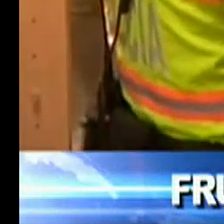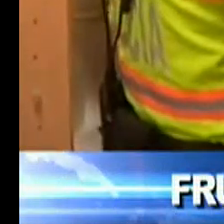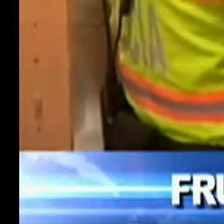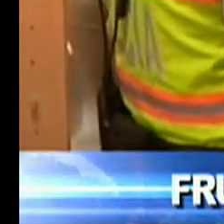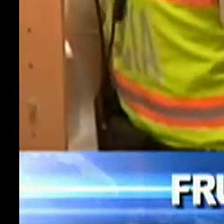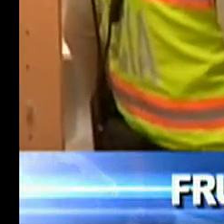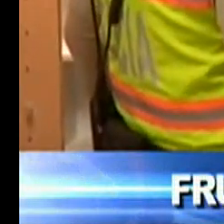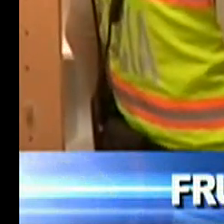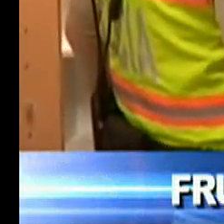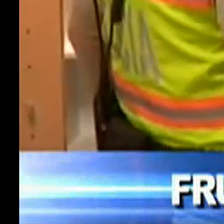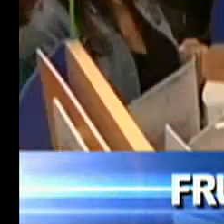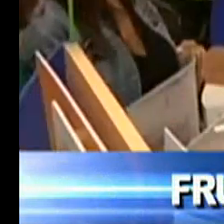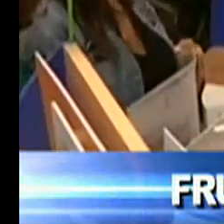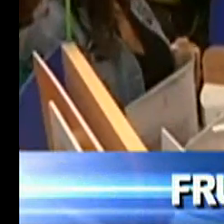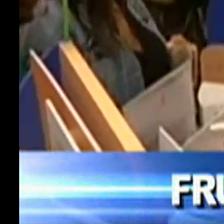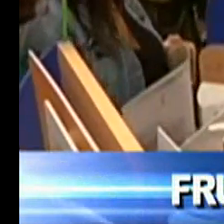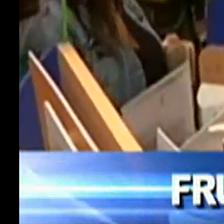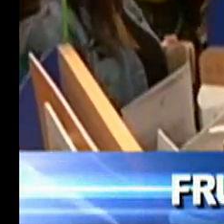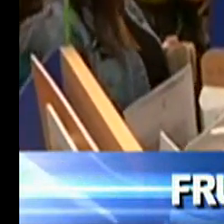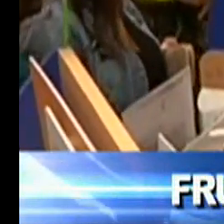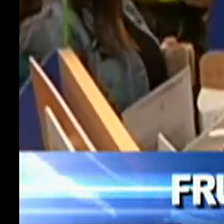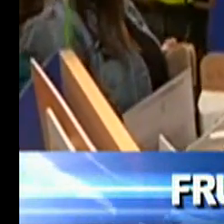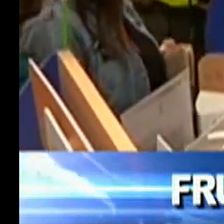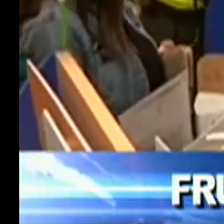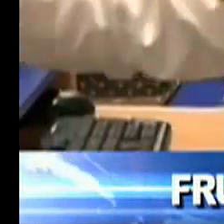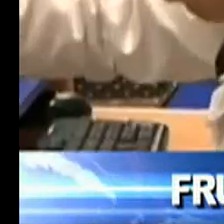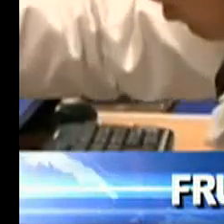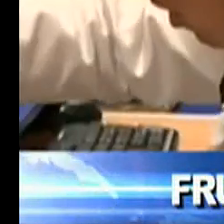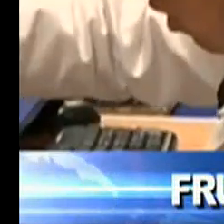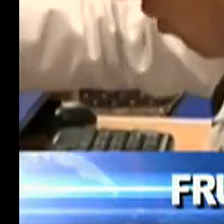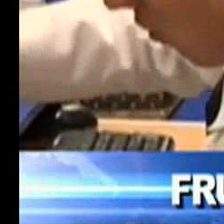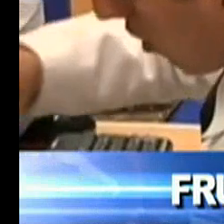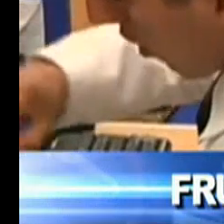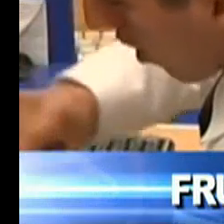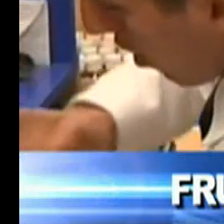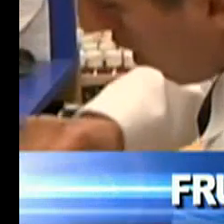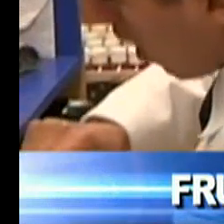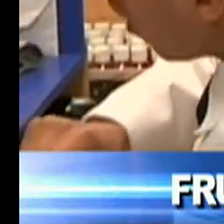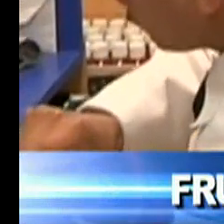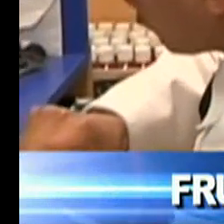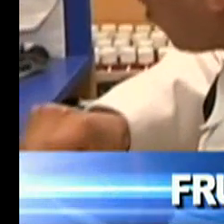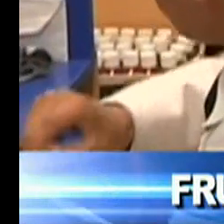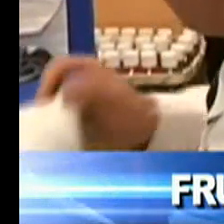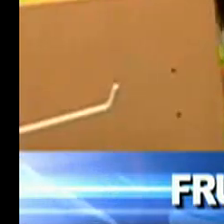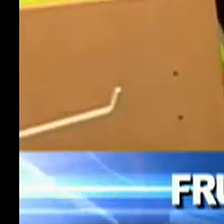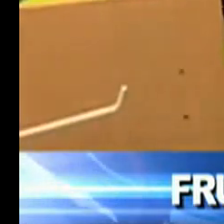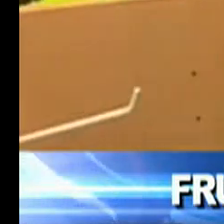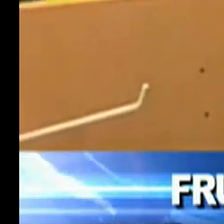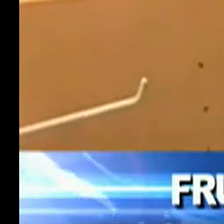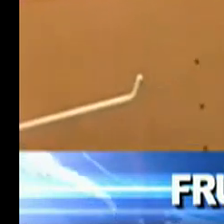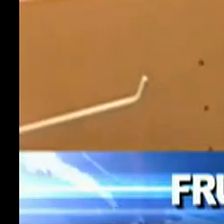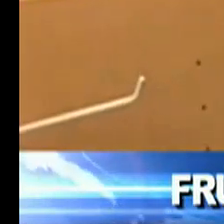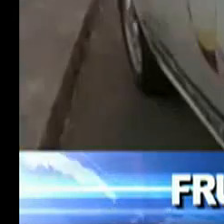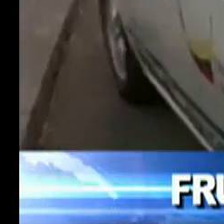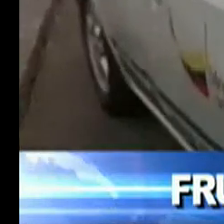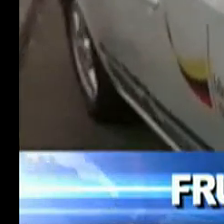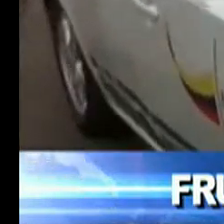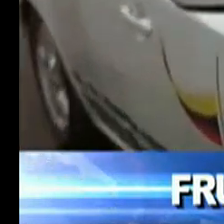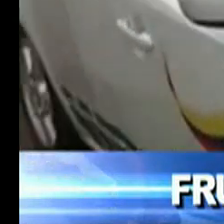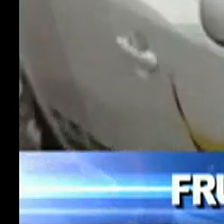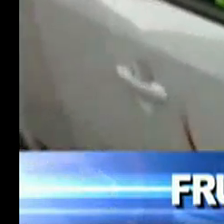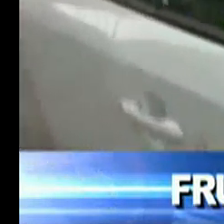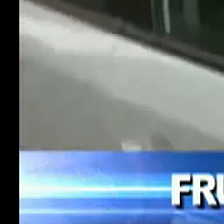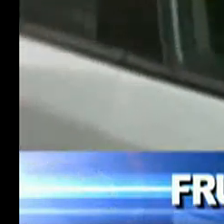Más adelante, ciudadano frustró robo a farmacia en Quito. Una mujer quedó detenida.